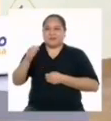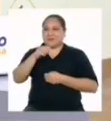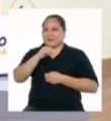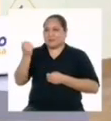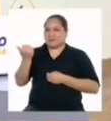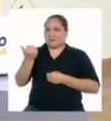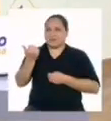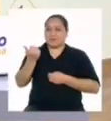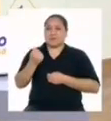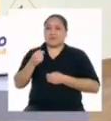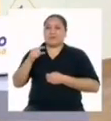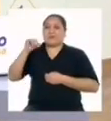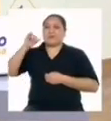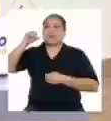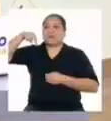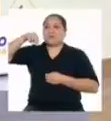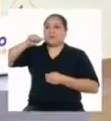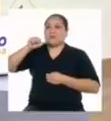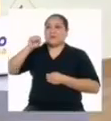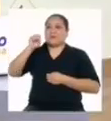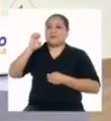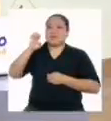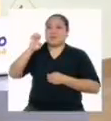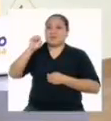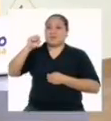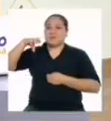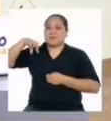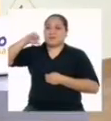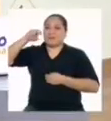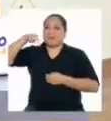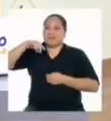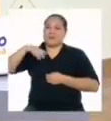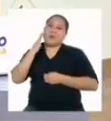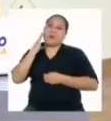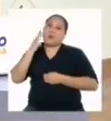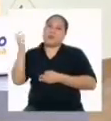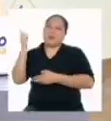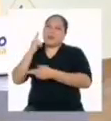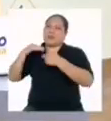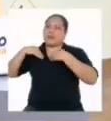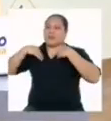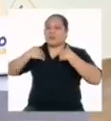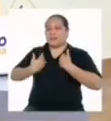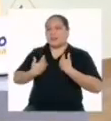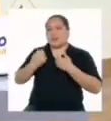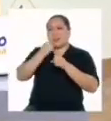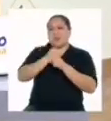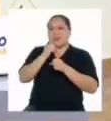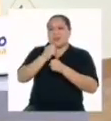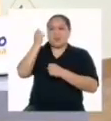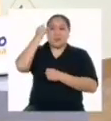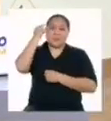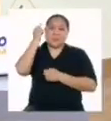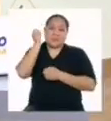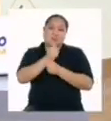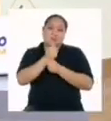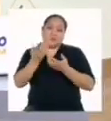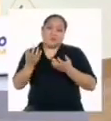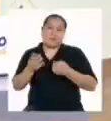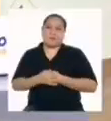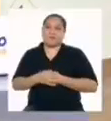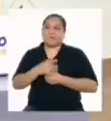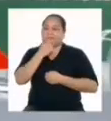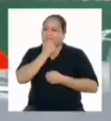Otro mensaje más es de Gina Espinosa, quien nos cuenta que su mamá regresa muy cansada del trabajo para poder pensar en alguna actividad.